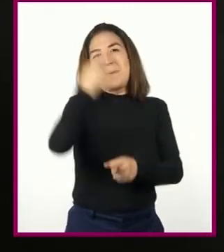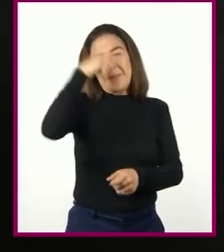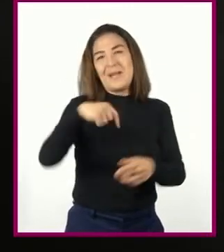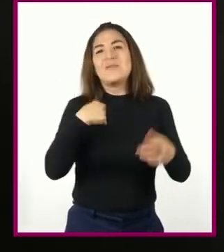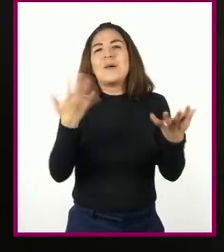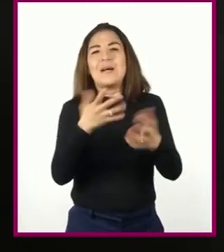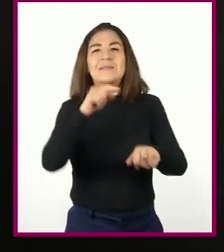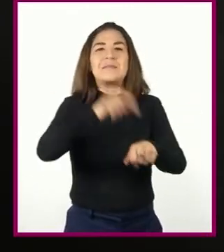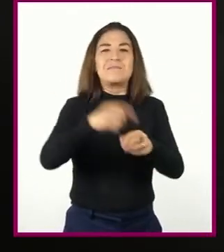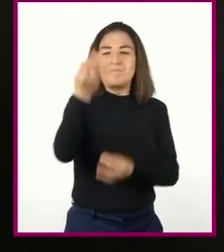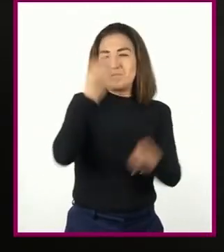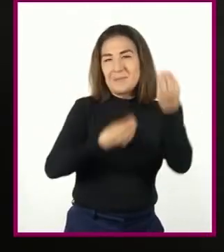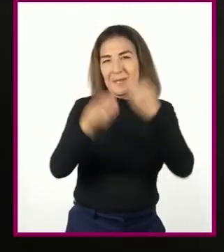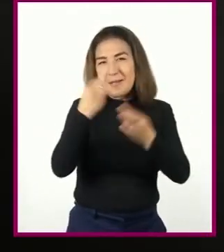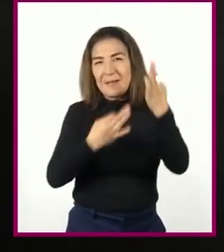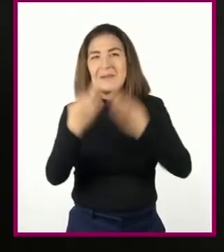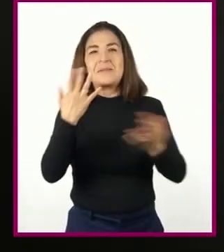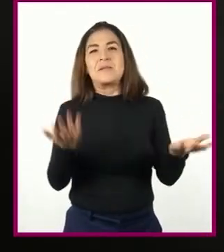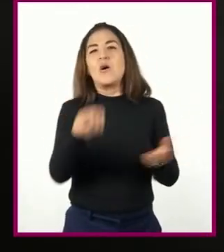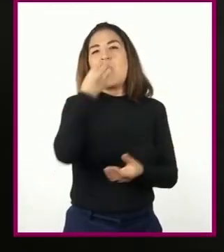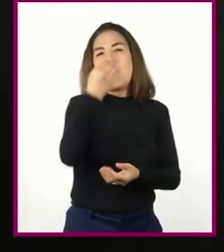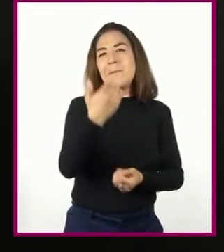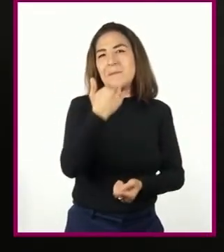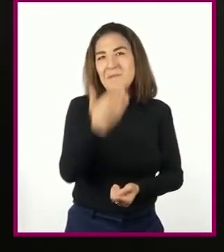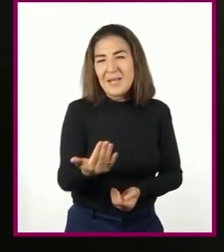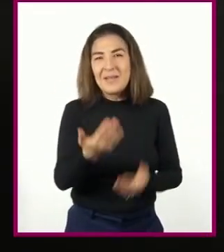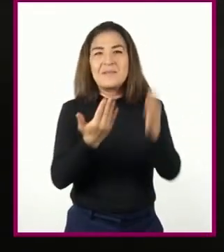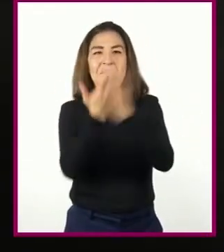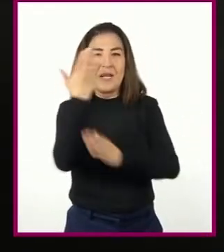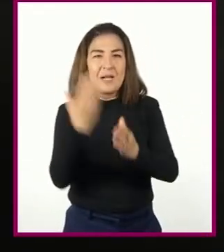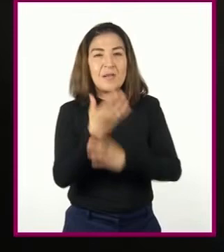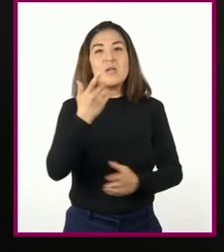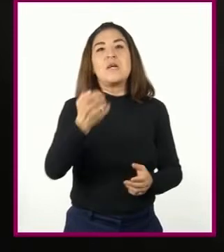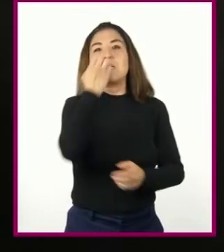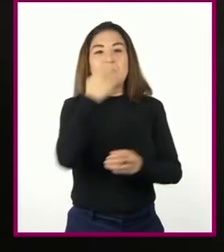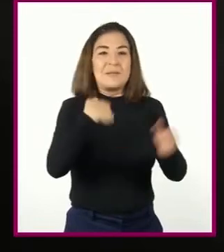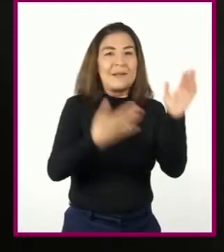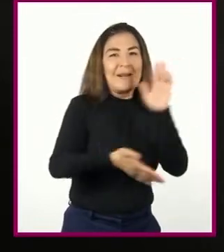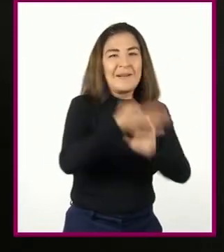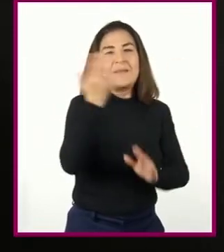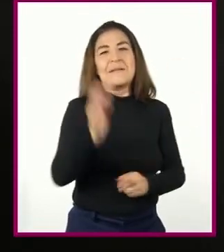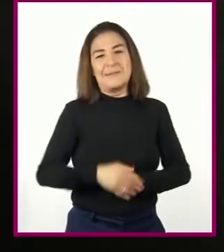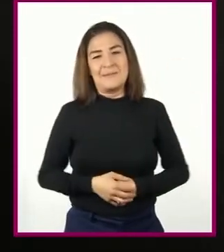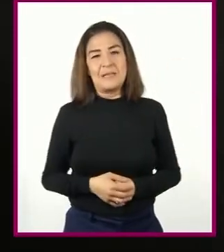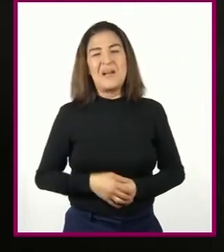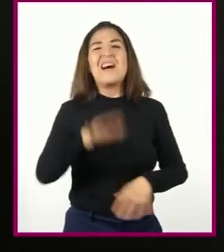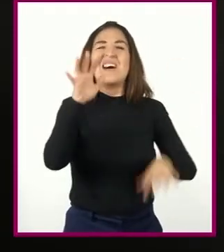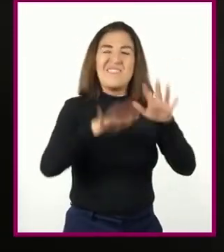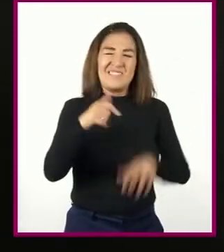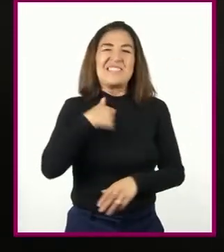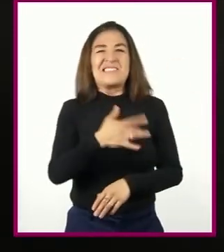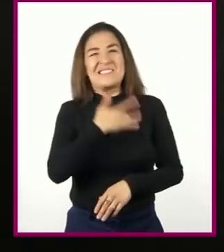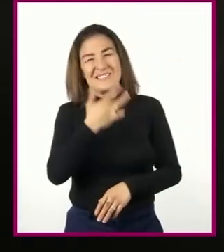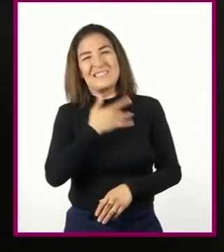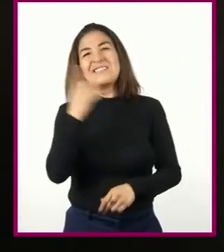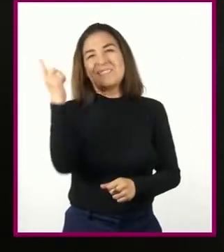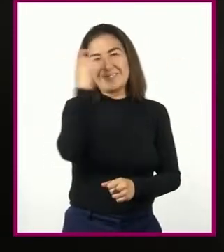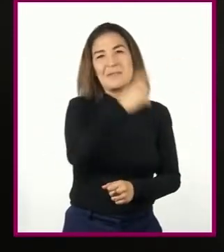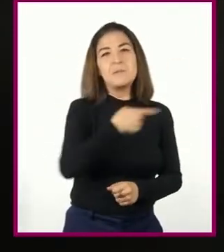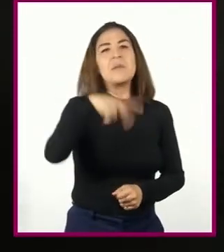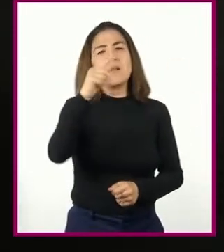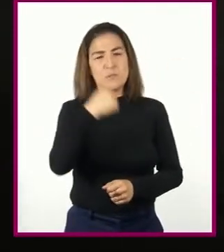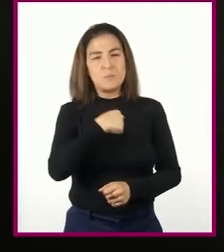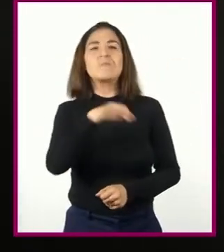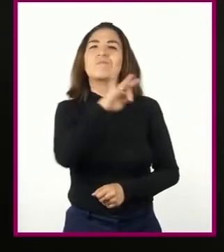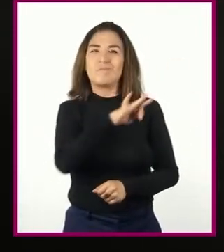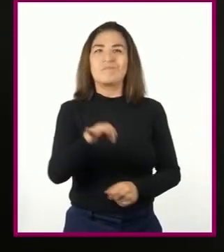para arreglarme, desayunar bien e irme a la escuela sin correr. A veces me cuesta trabajo, pero puedo decir que